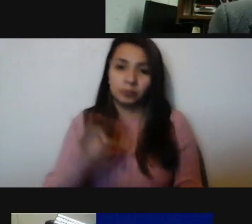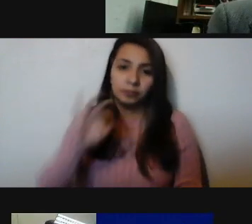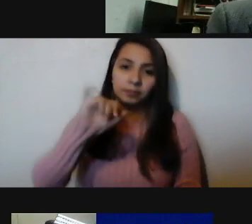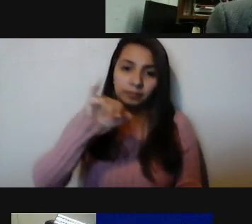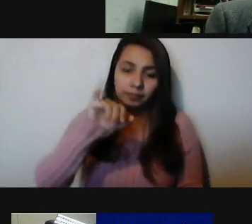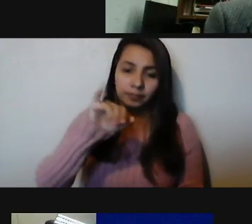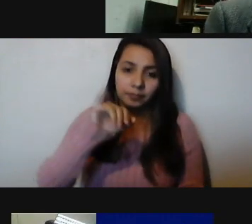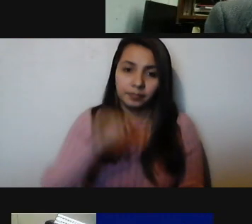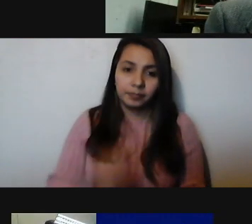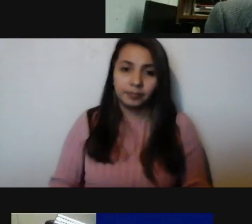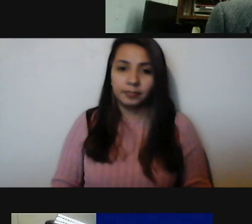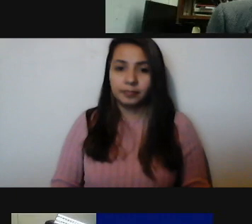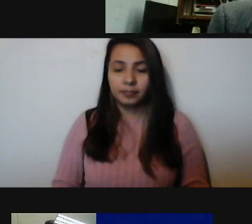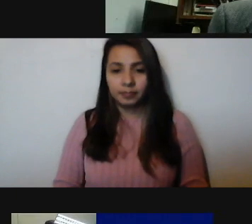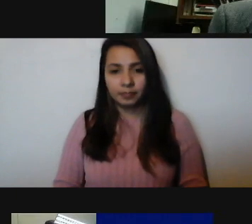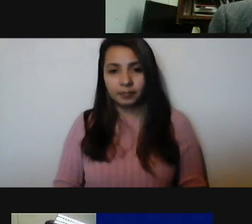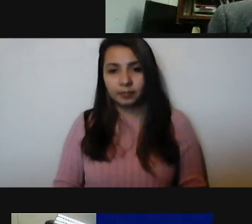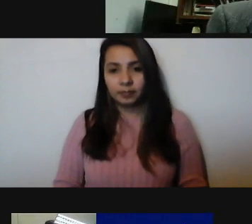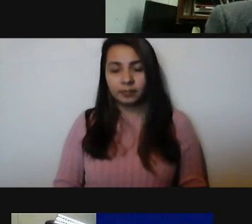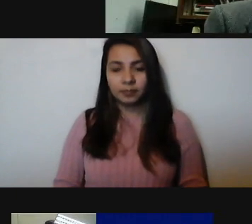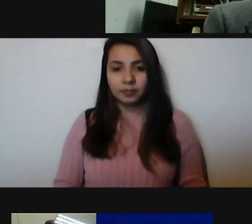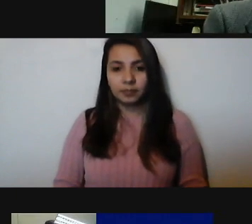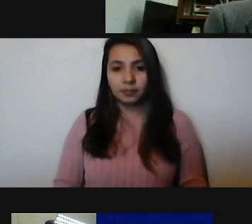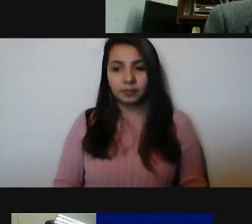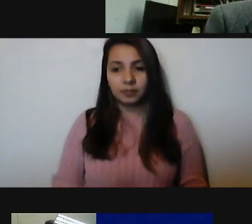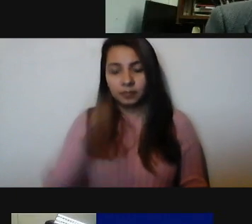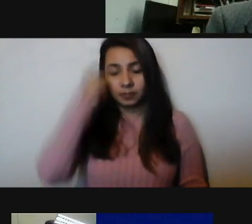partes a otros escenarios? Sí.